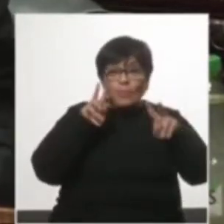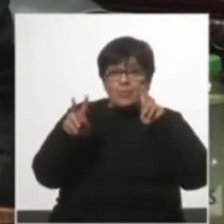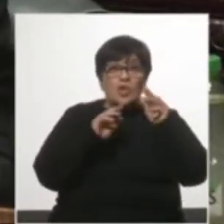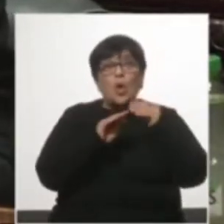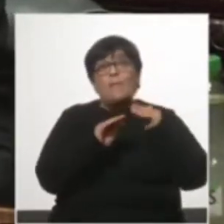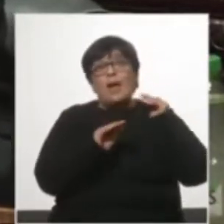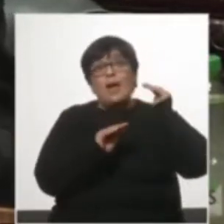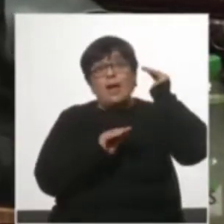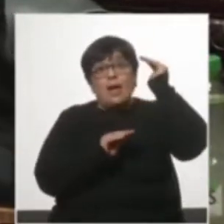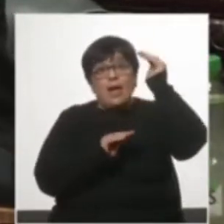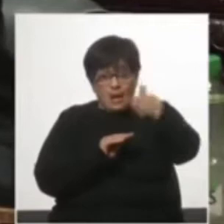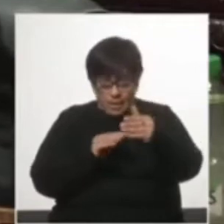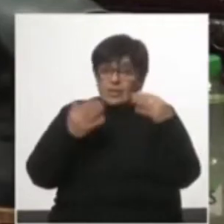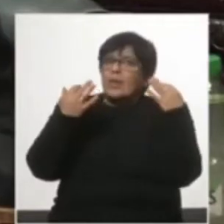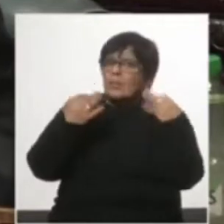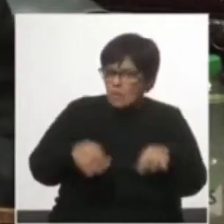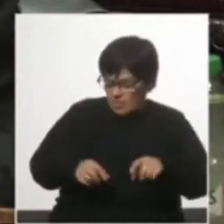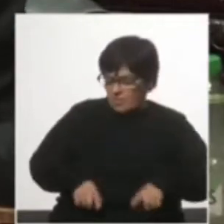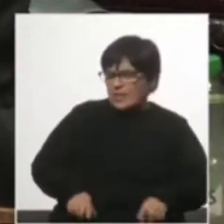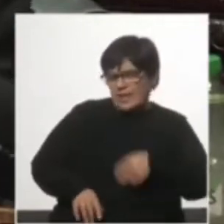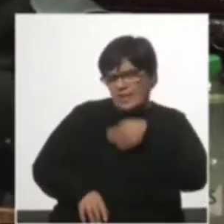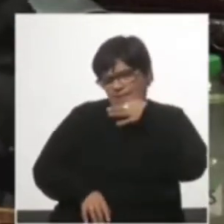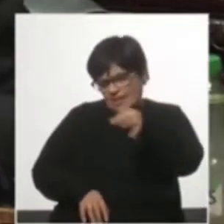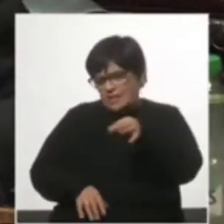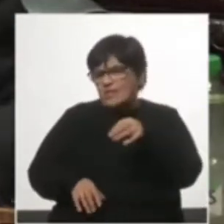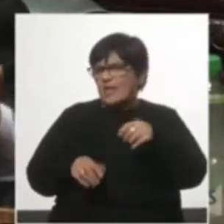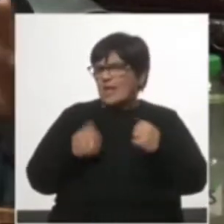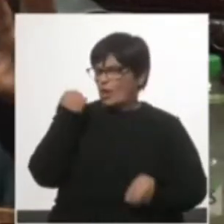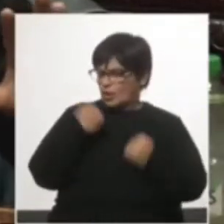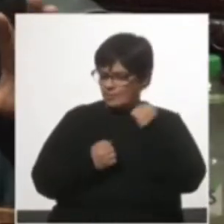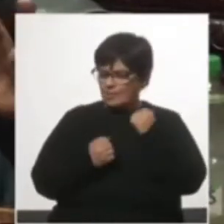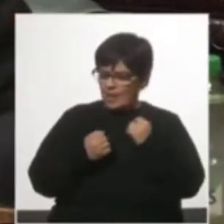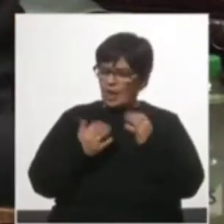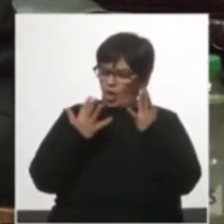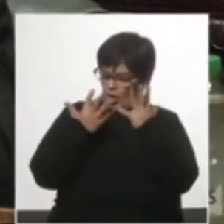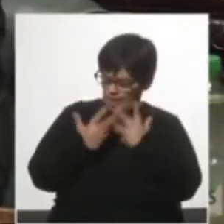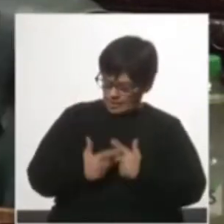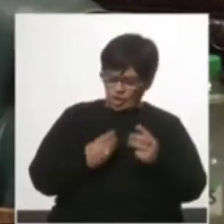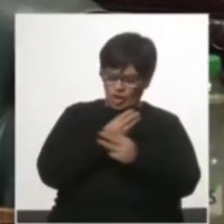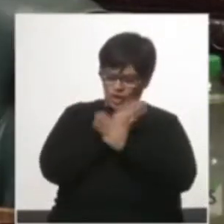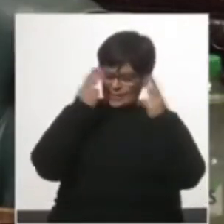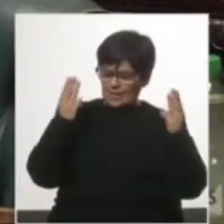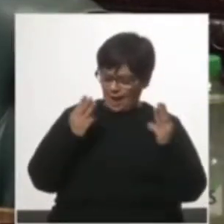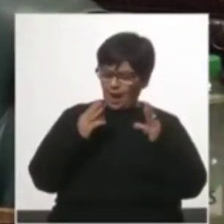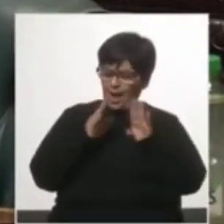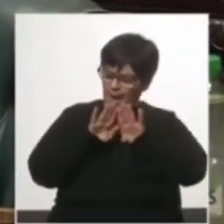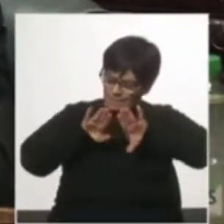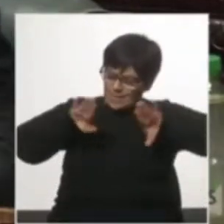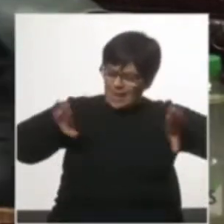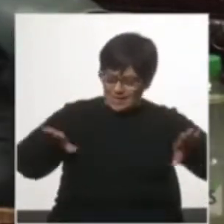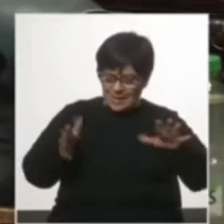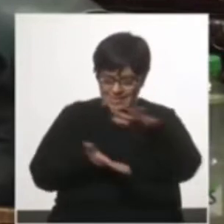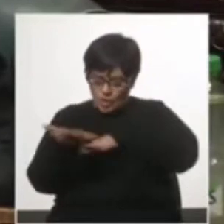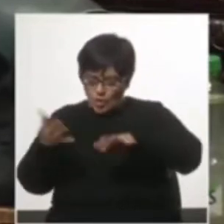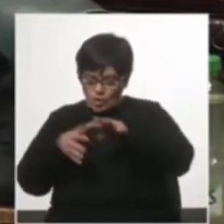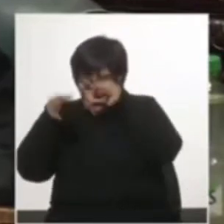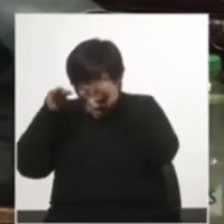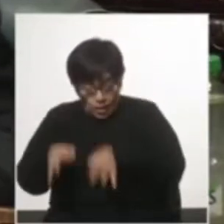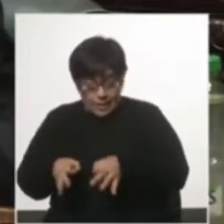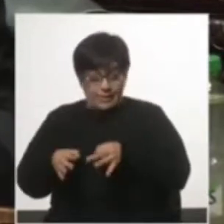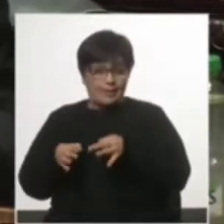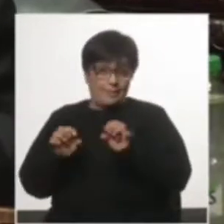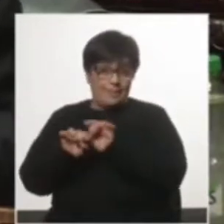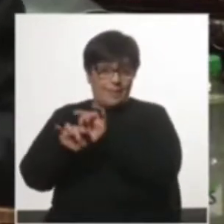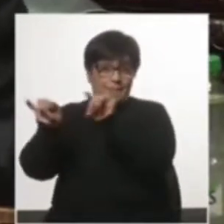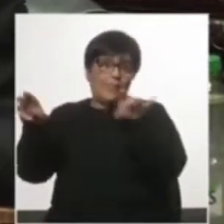plazo. Hace muy bien la ministra cuando dice, acá separamos lo estructural de lo coyuntural de la pandemia. Bueno,